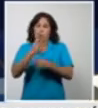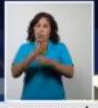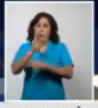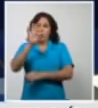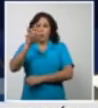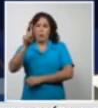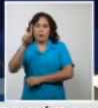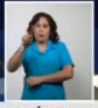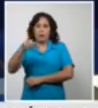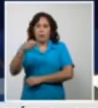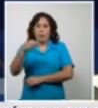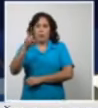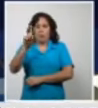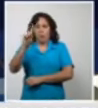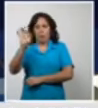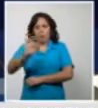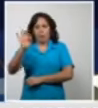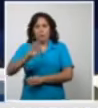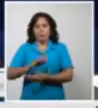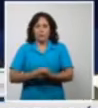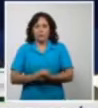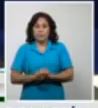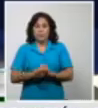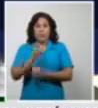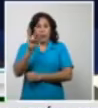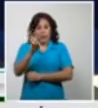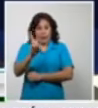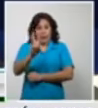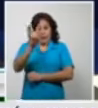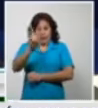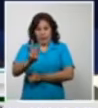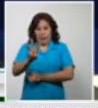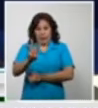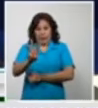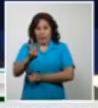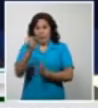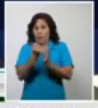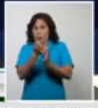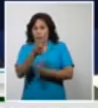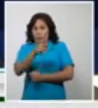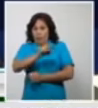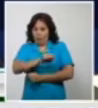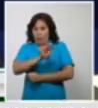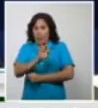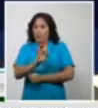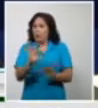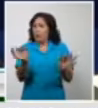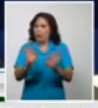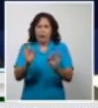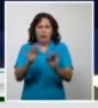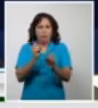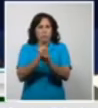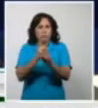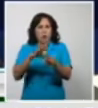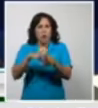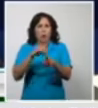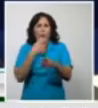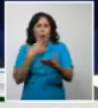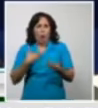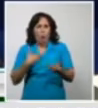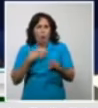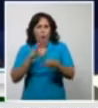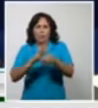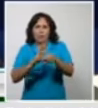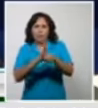85,1%. En 3 de los casos que se confirmaron no se pudo precisar la fuente de infección, representa